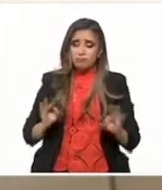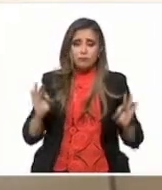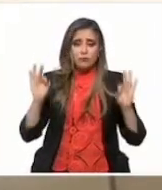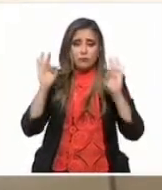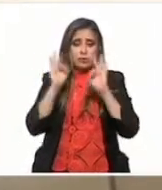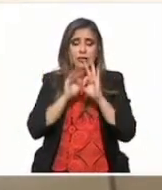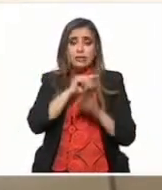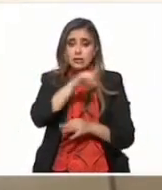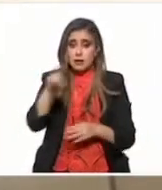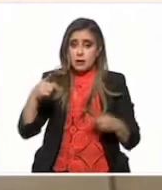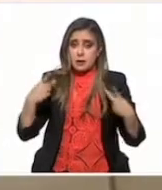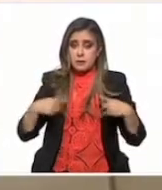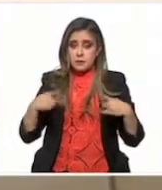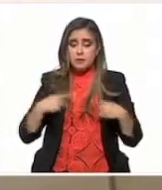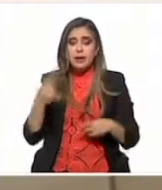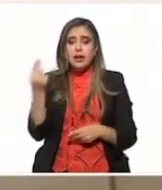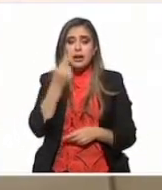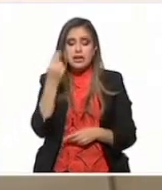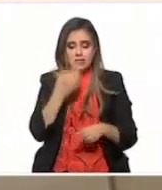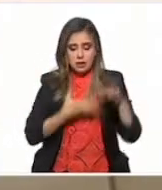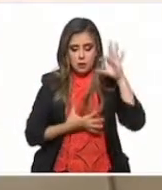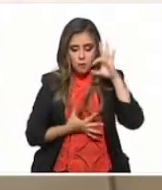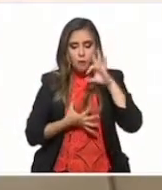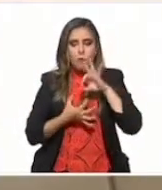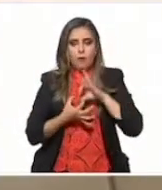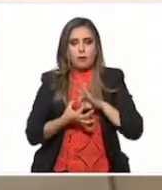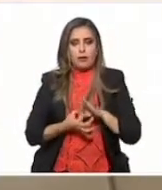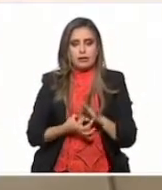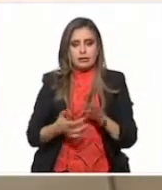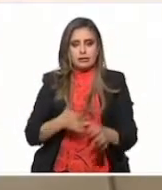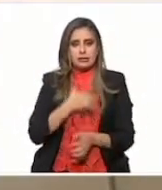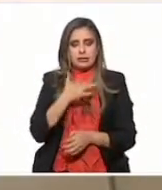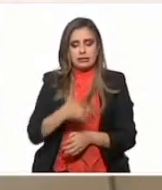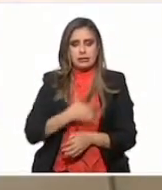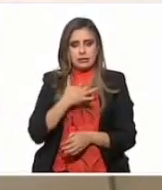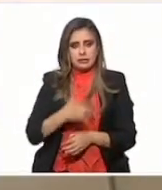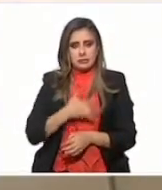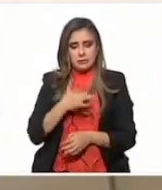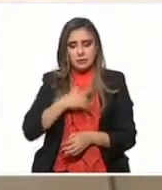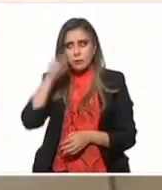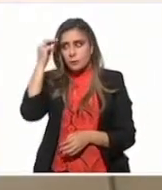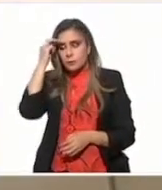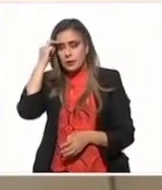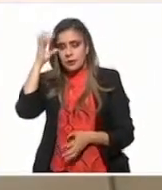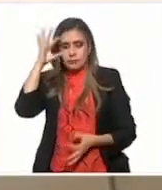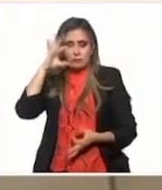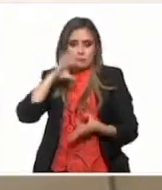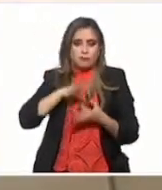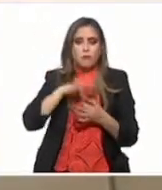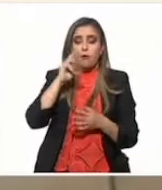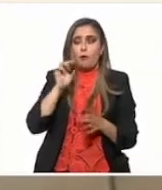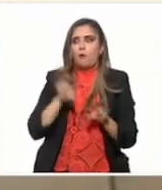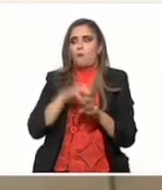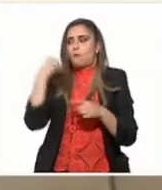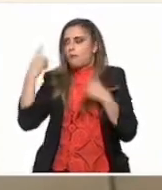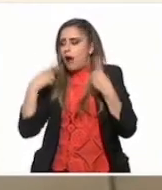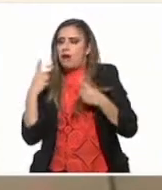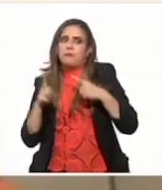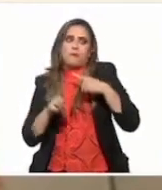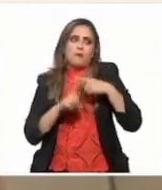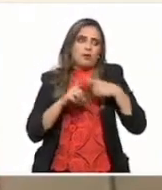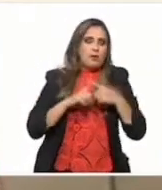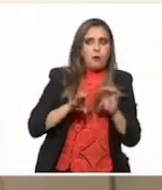personas nos conectemos con nuestro sentir y no únicamente en la parte eufórica positiva